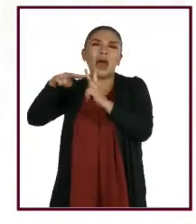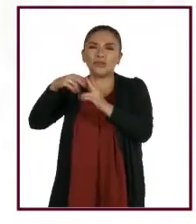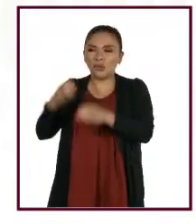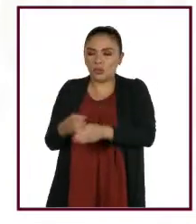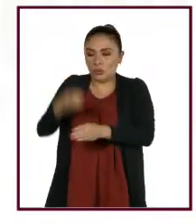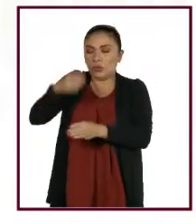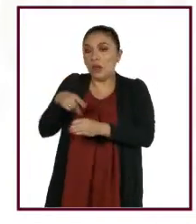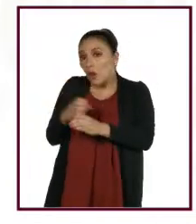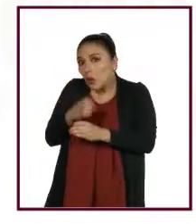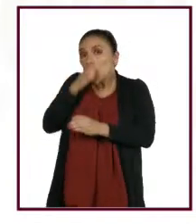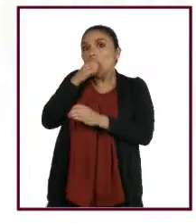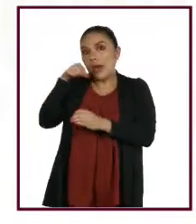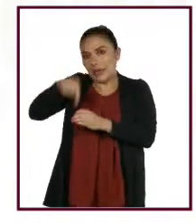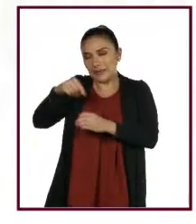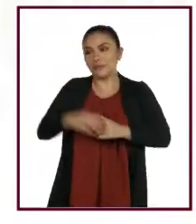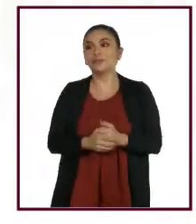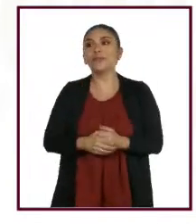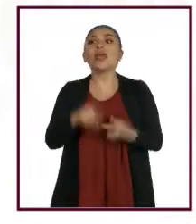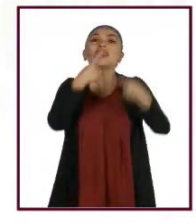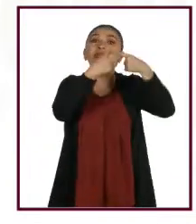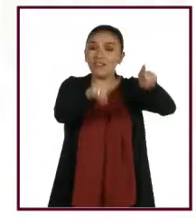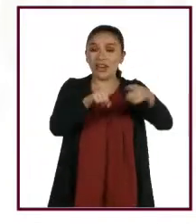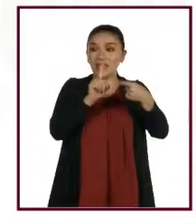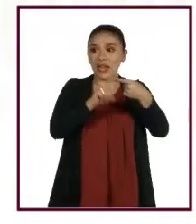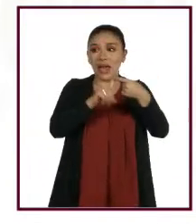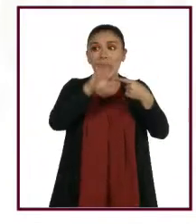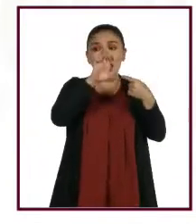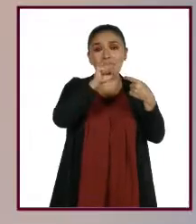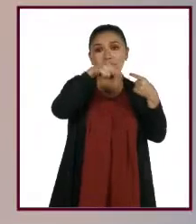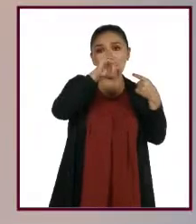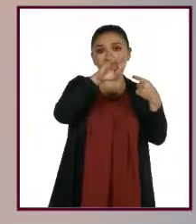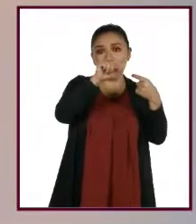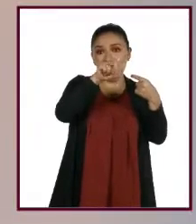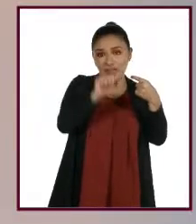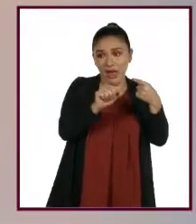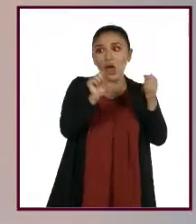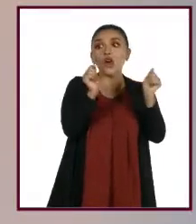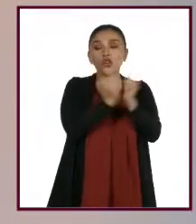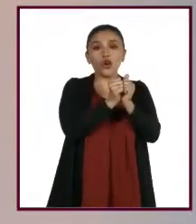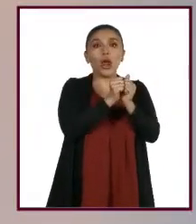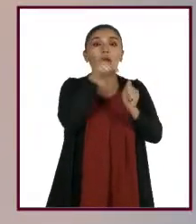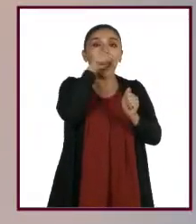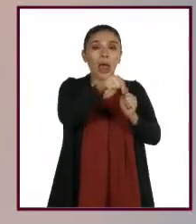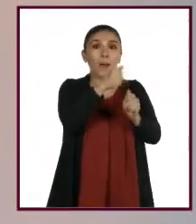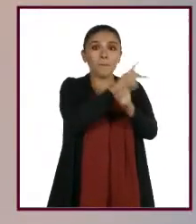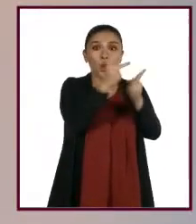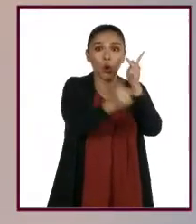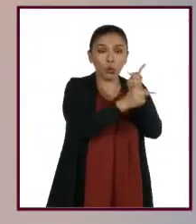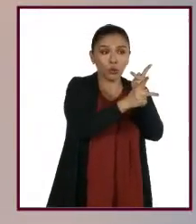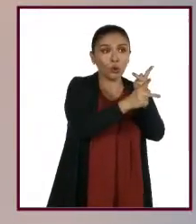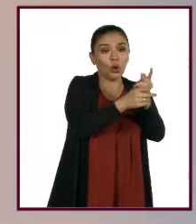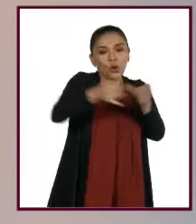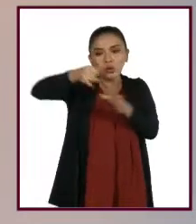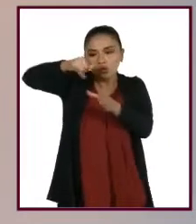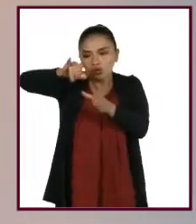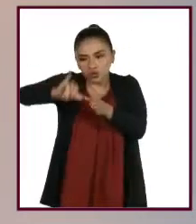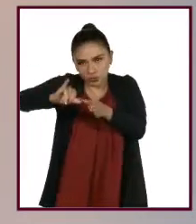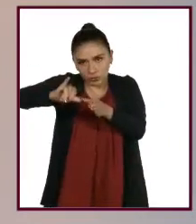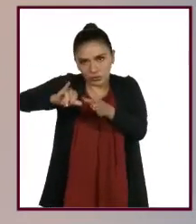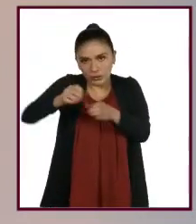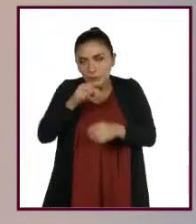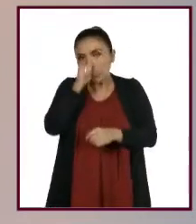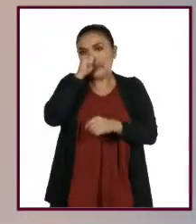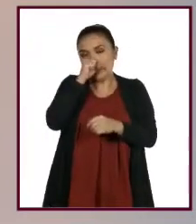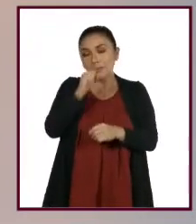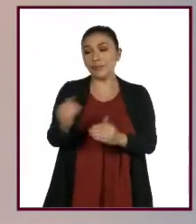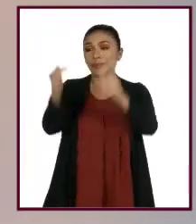una diferencia importante. La esnifada se saca del producto y la jalada